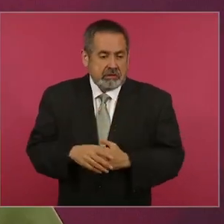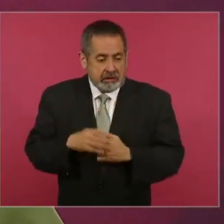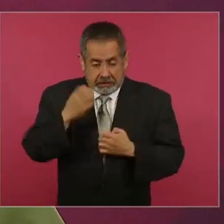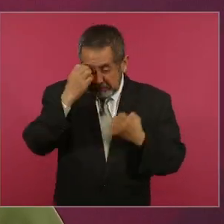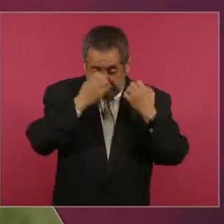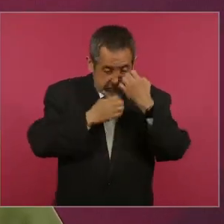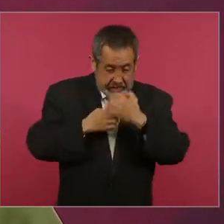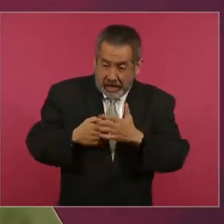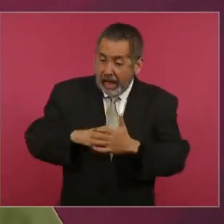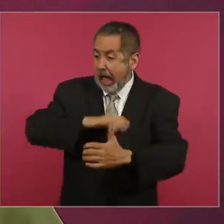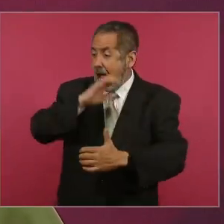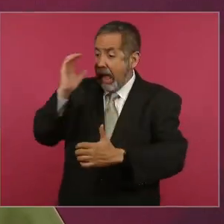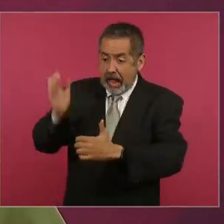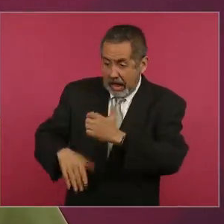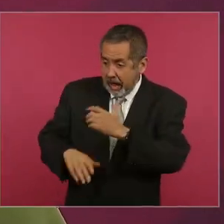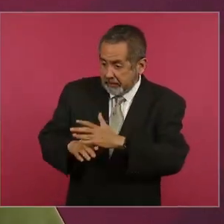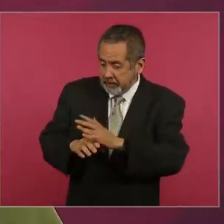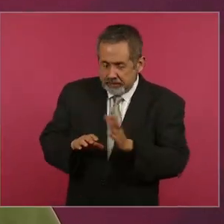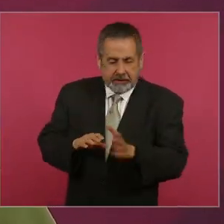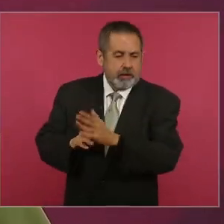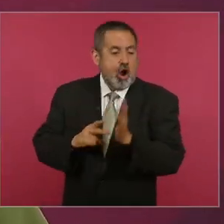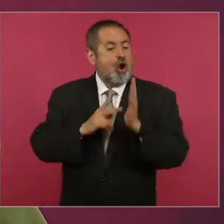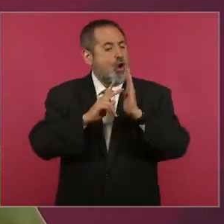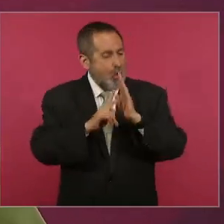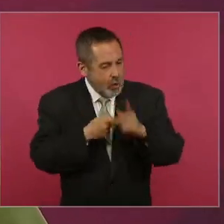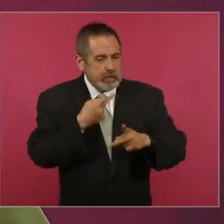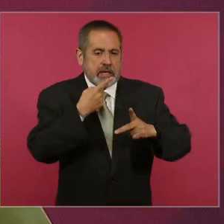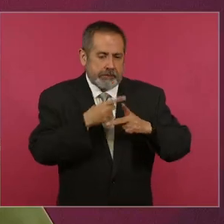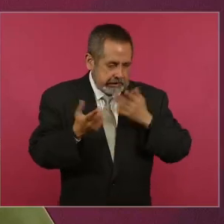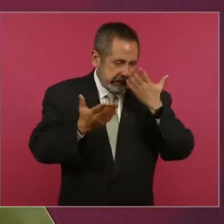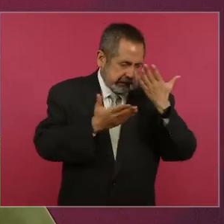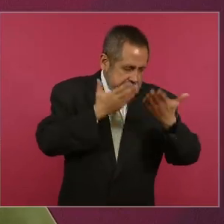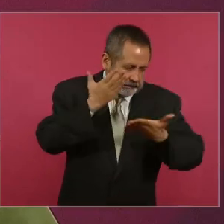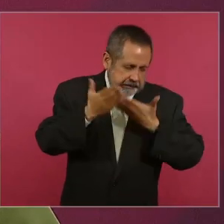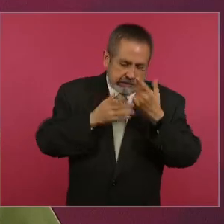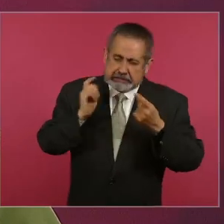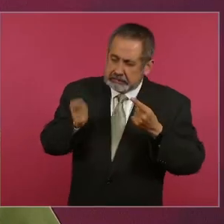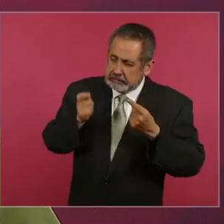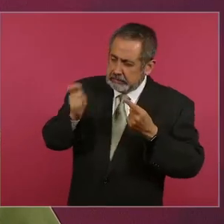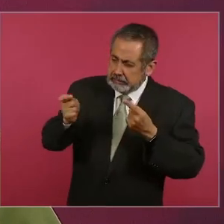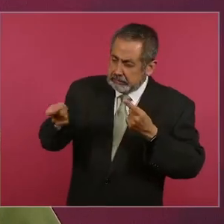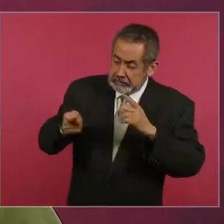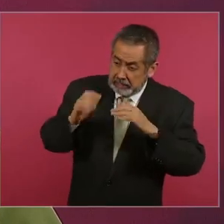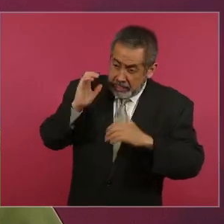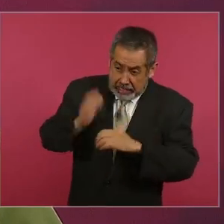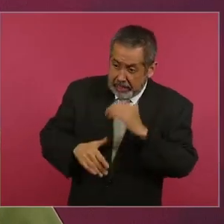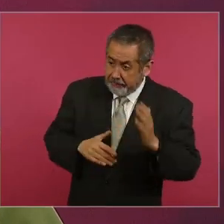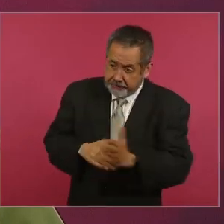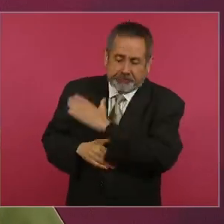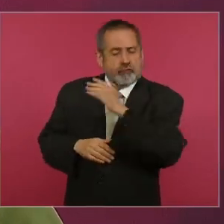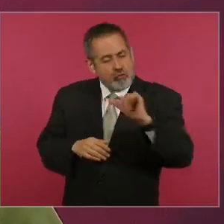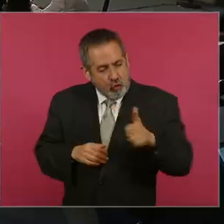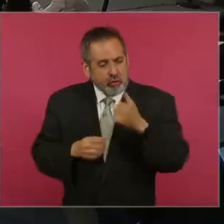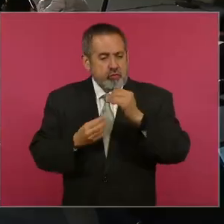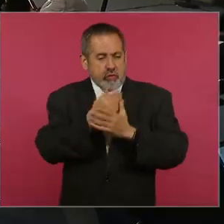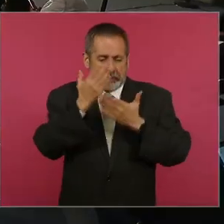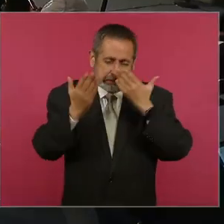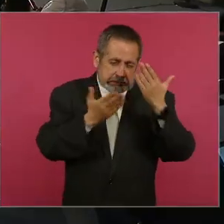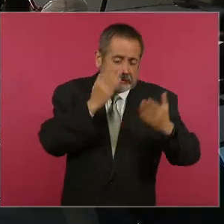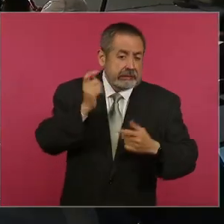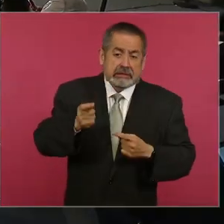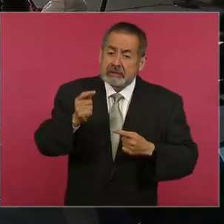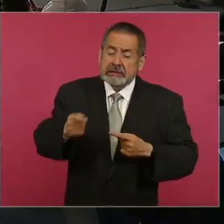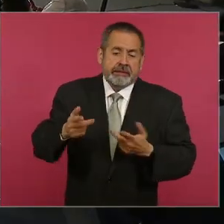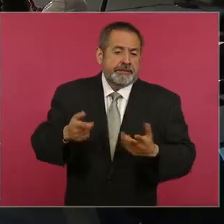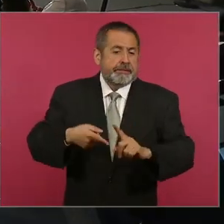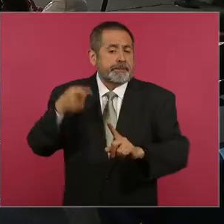evaluar una promoción y empiezan la siguiente. Y ponen mucho énfasis en